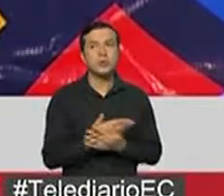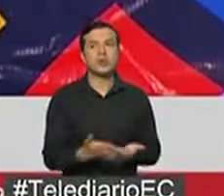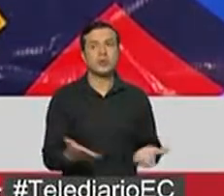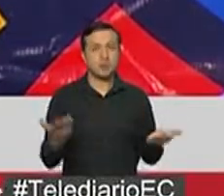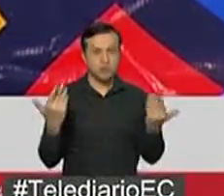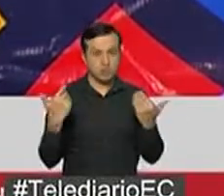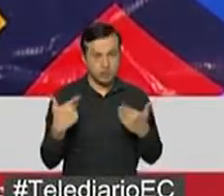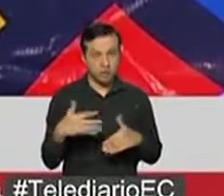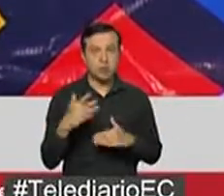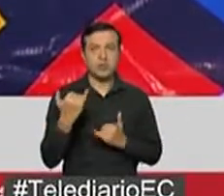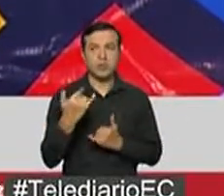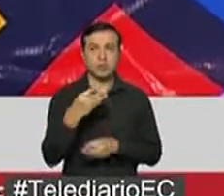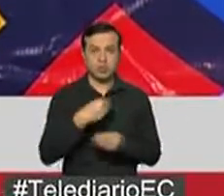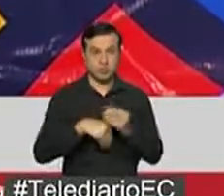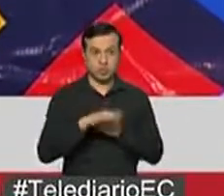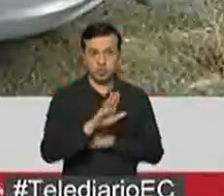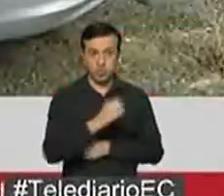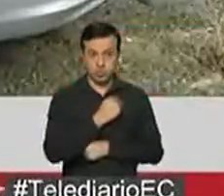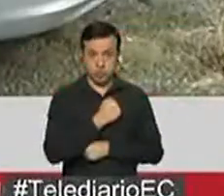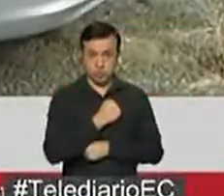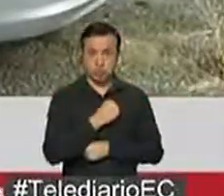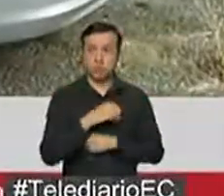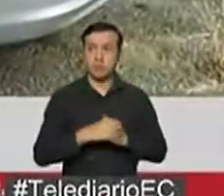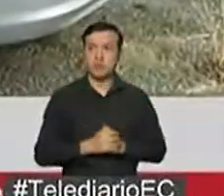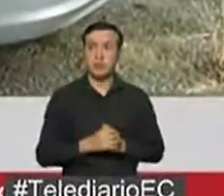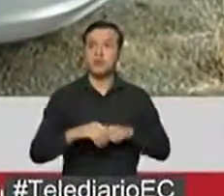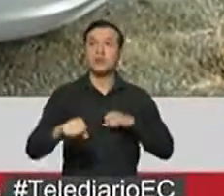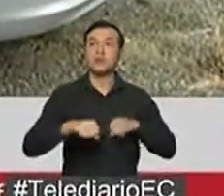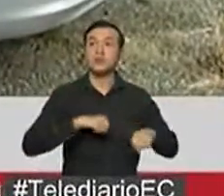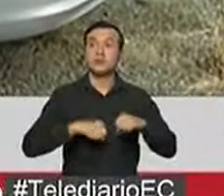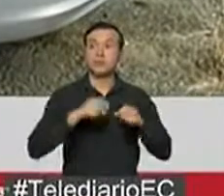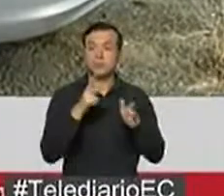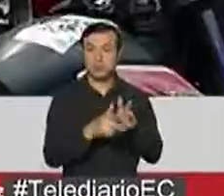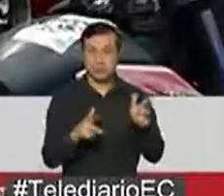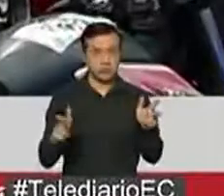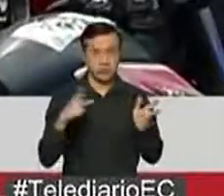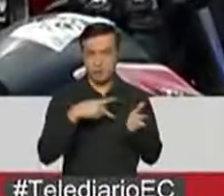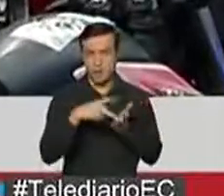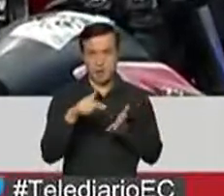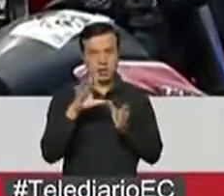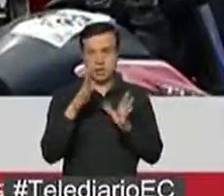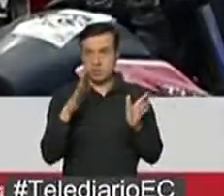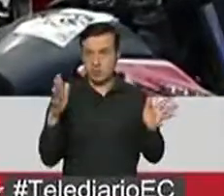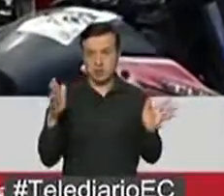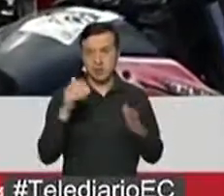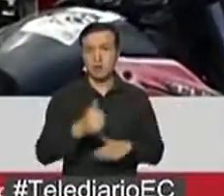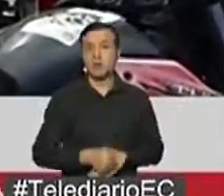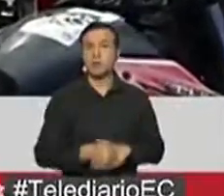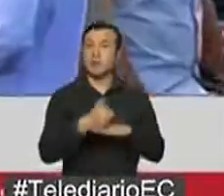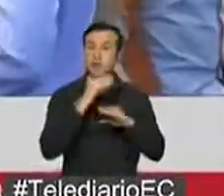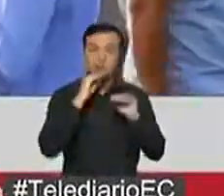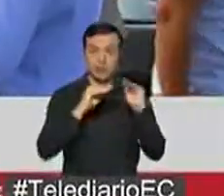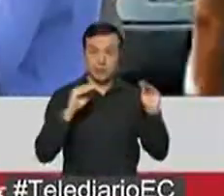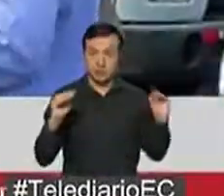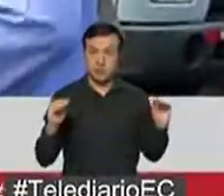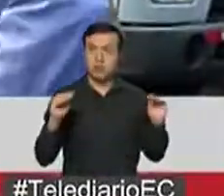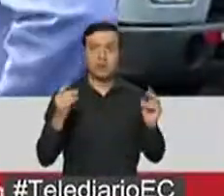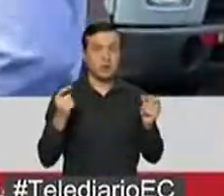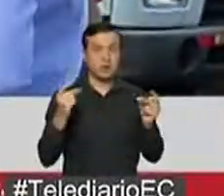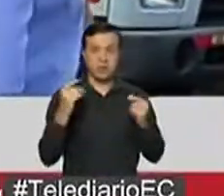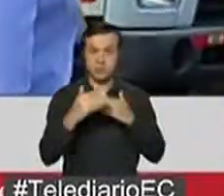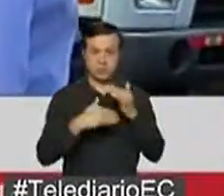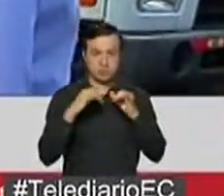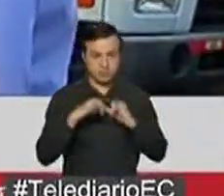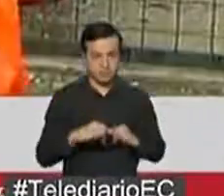hoy recuperado es de su propiedad el trámite y el parqueo no tendrán costo y las autoridades se comprometieron a dar agilidad al proceso